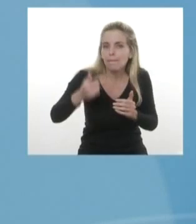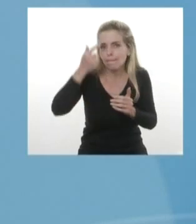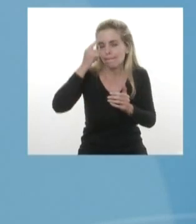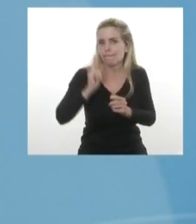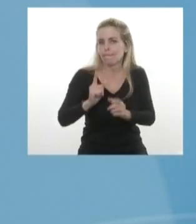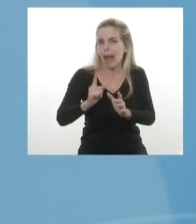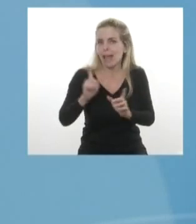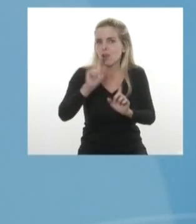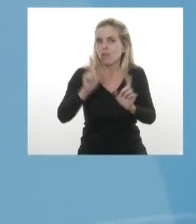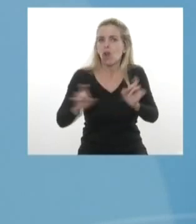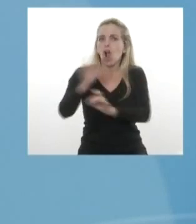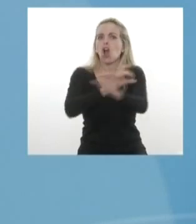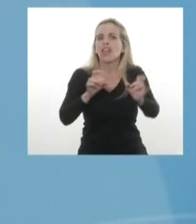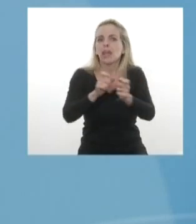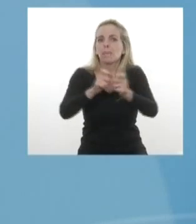contagios.